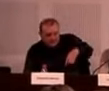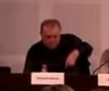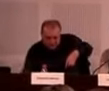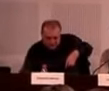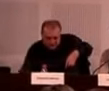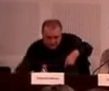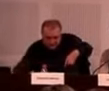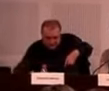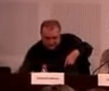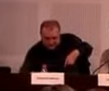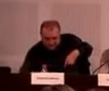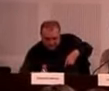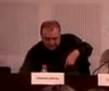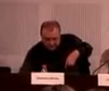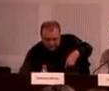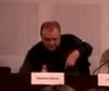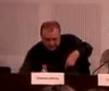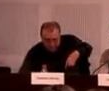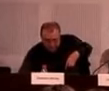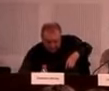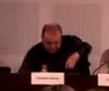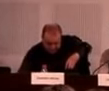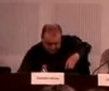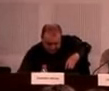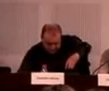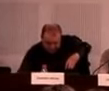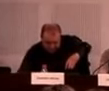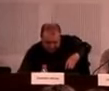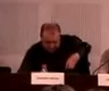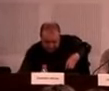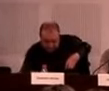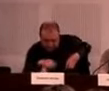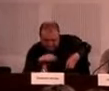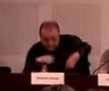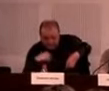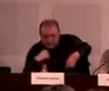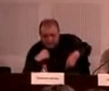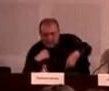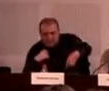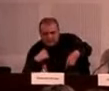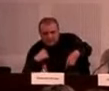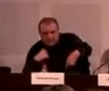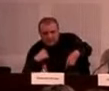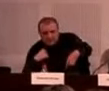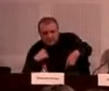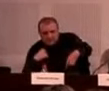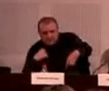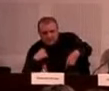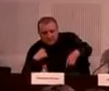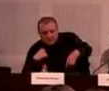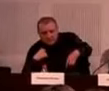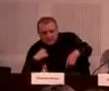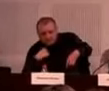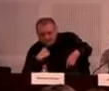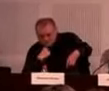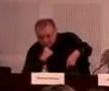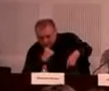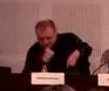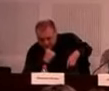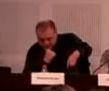sexualidad homosexual dentro de la discapacidad. Tanto física como sensorial como